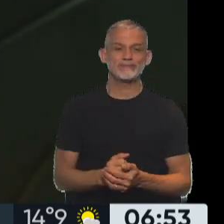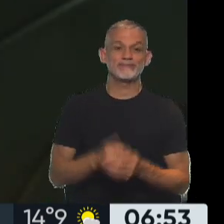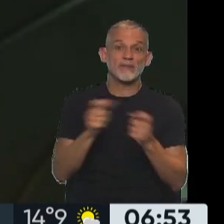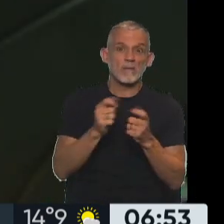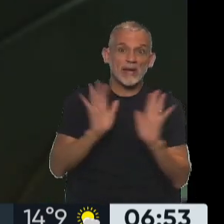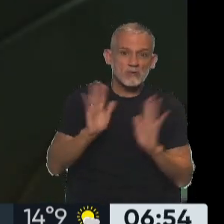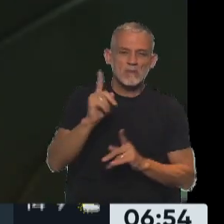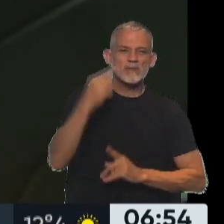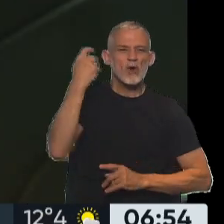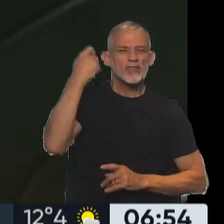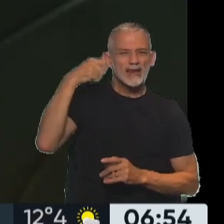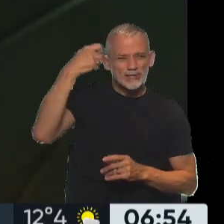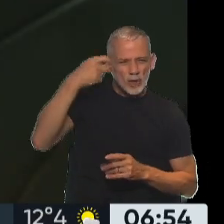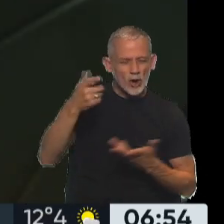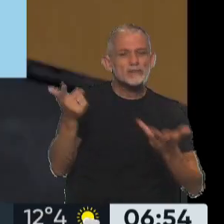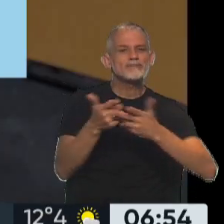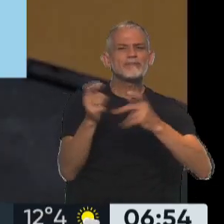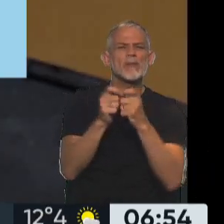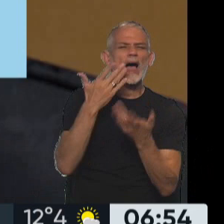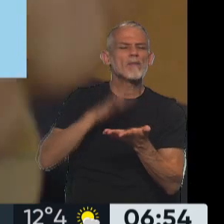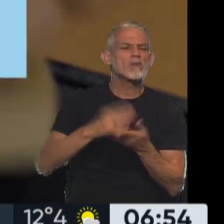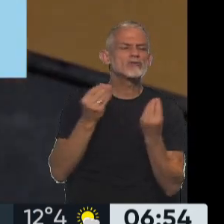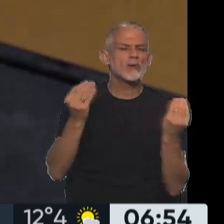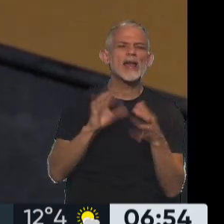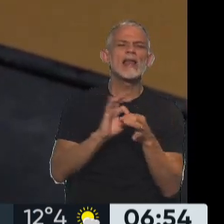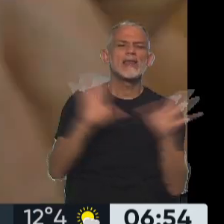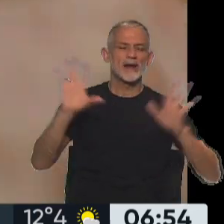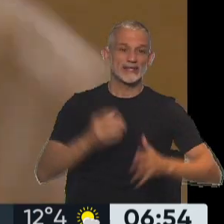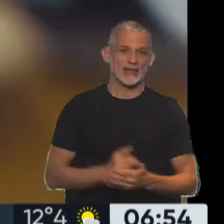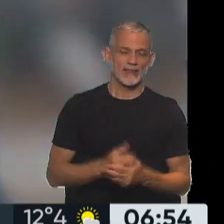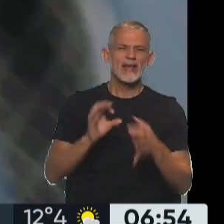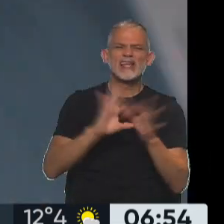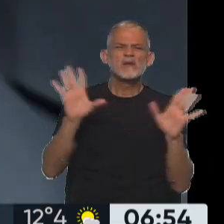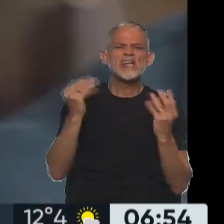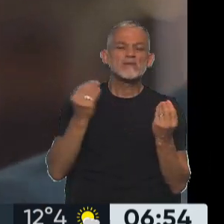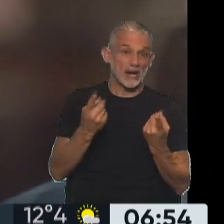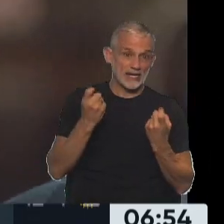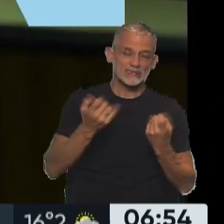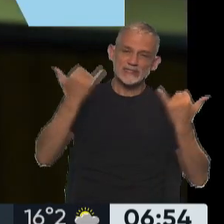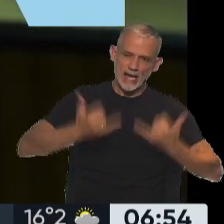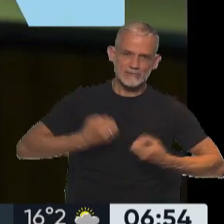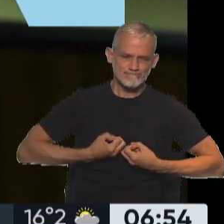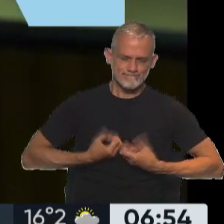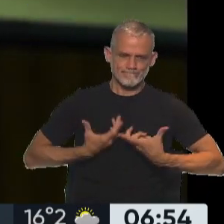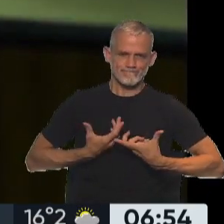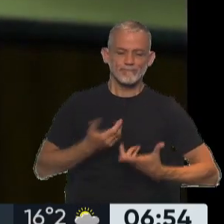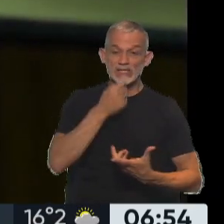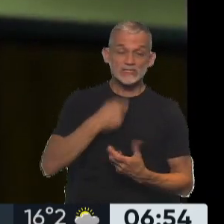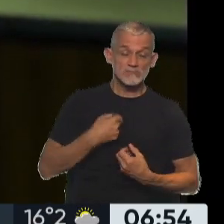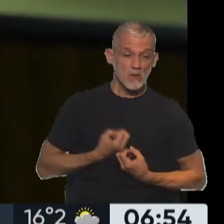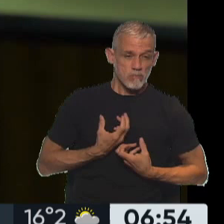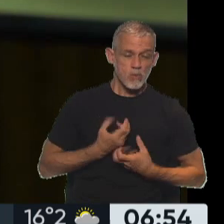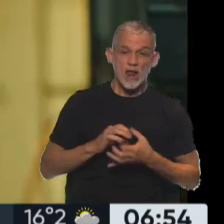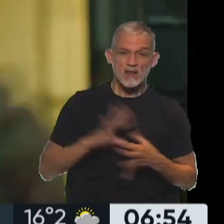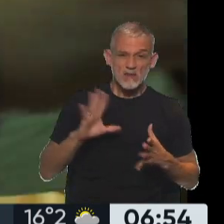palabras del propio director es una película que habla de la libertad y la libertad como una necesidad existencial que si no somos libres